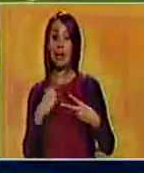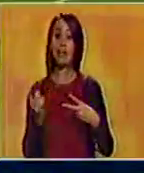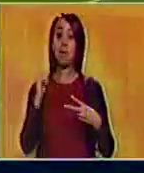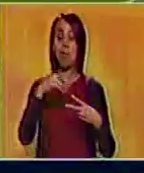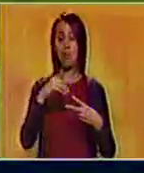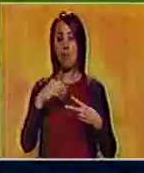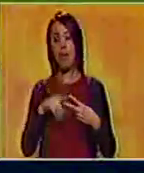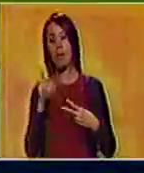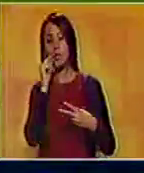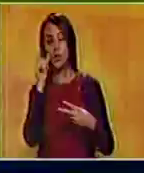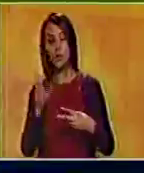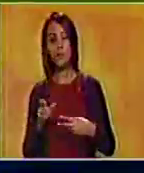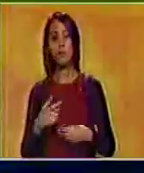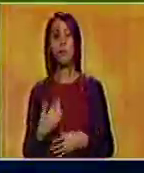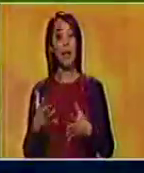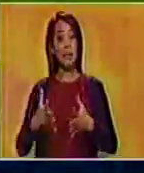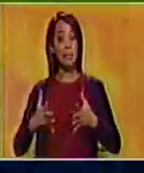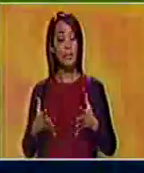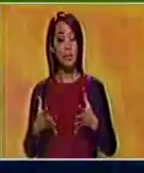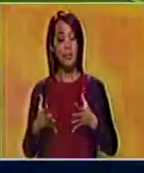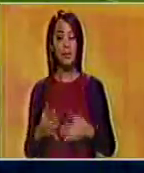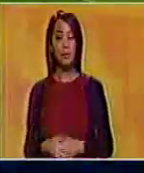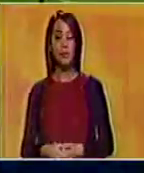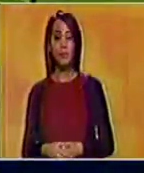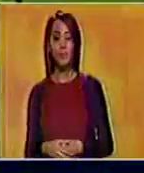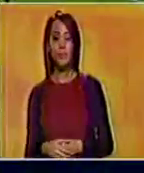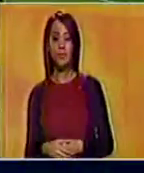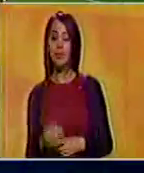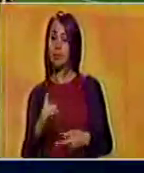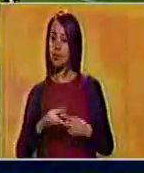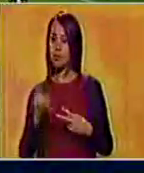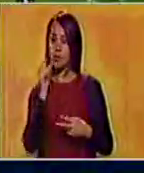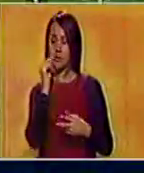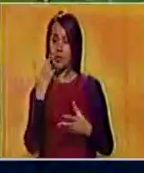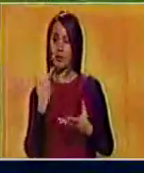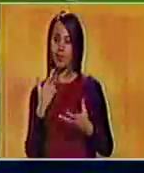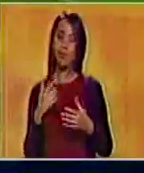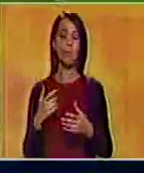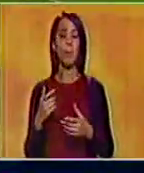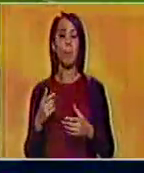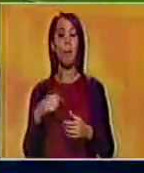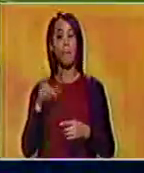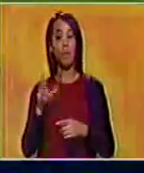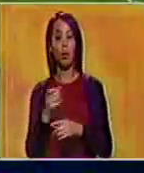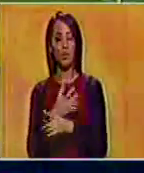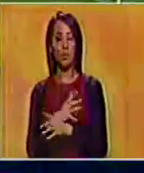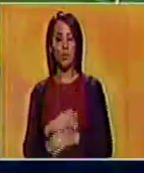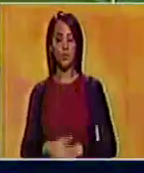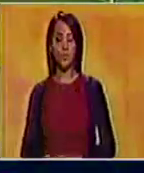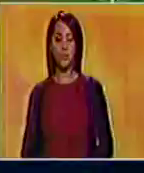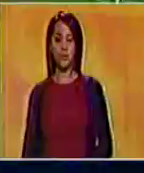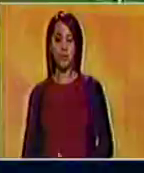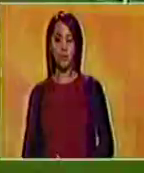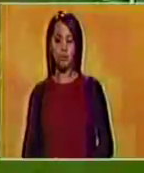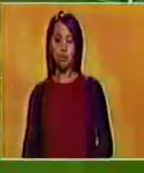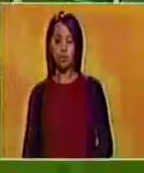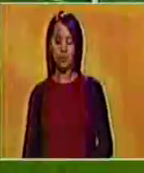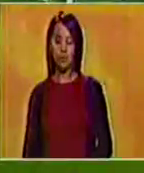Edinson Cavani le dieron el triunfo al cuadro parisino, mientras que por el Sochaux descontó Florian Martín.